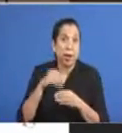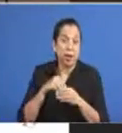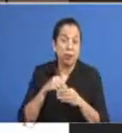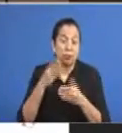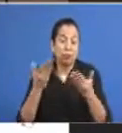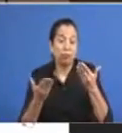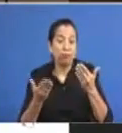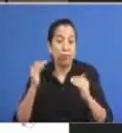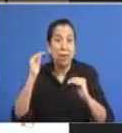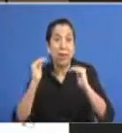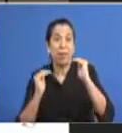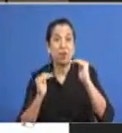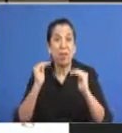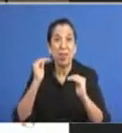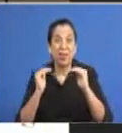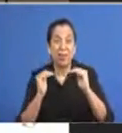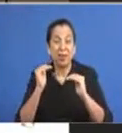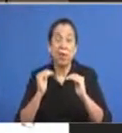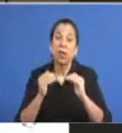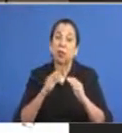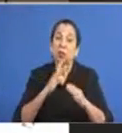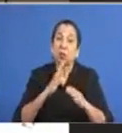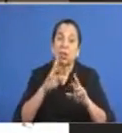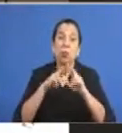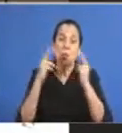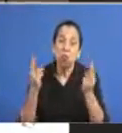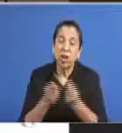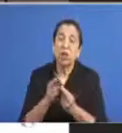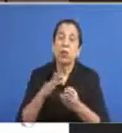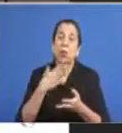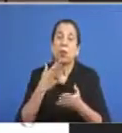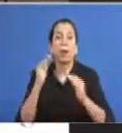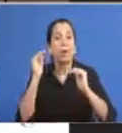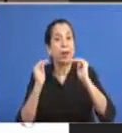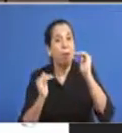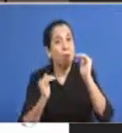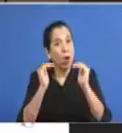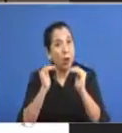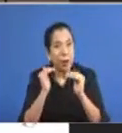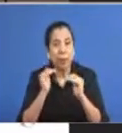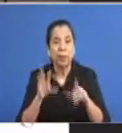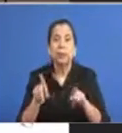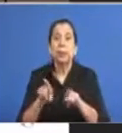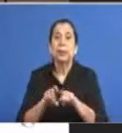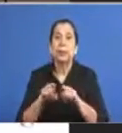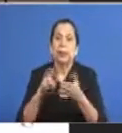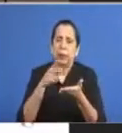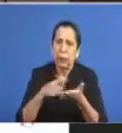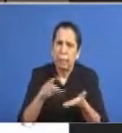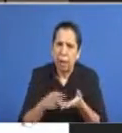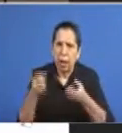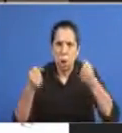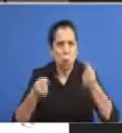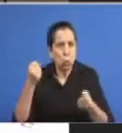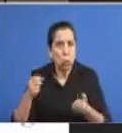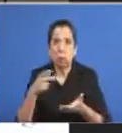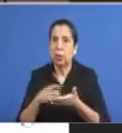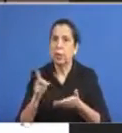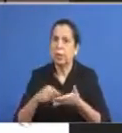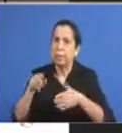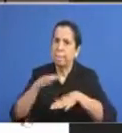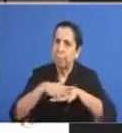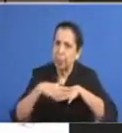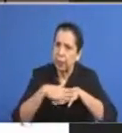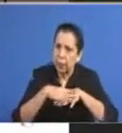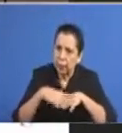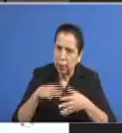los números con ellos para ver hasta dónde ellos mantienen el equilibrio. Sabemos que ellos tienen que pagar conductor, tienen que dar el mantenimiento de las unidades,